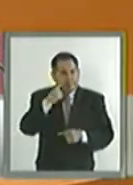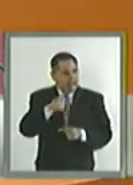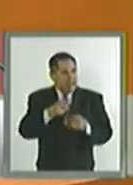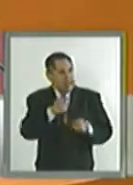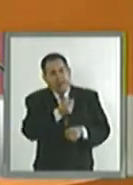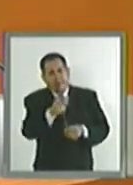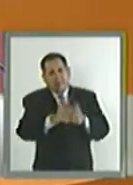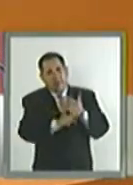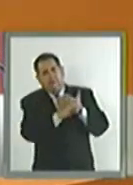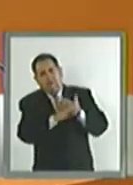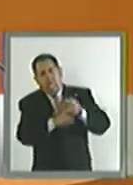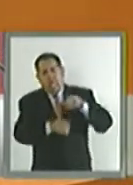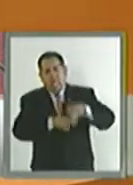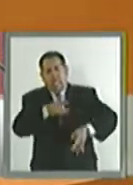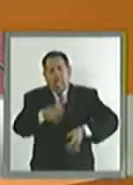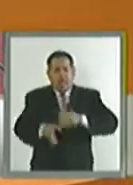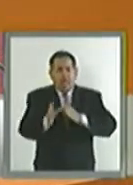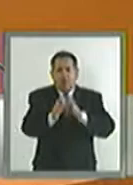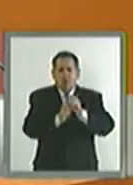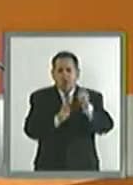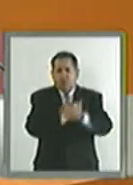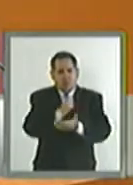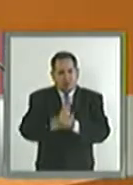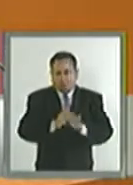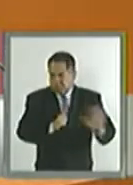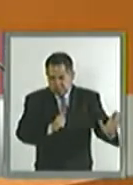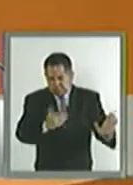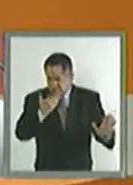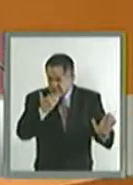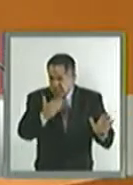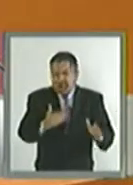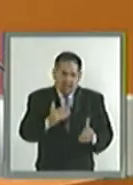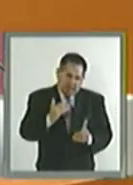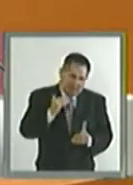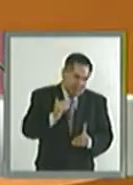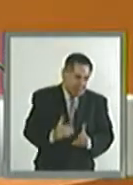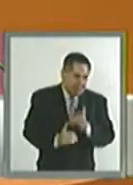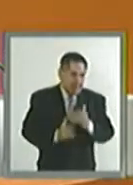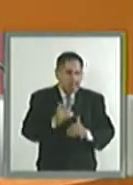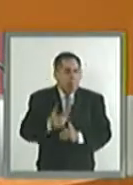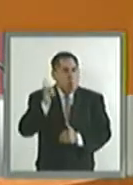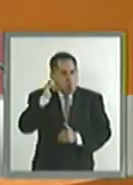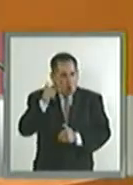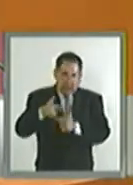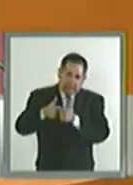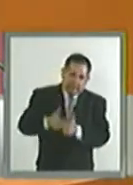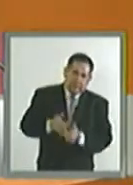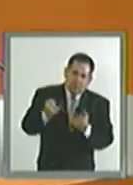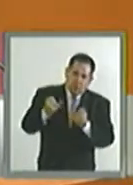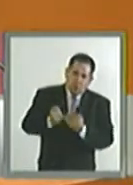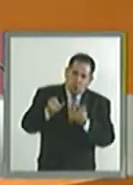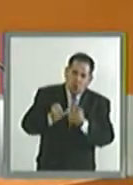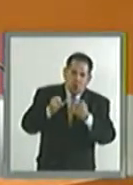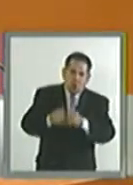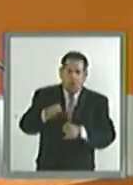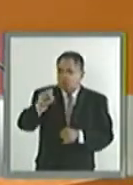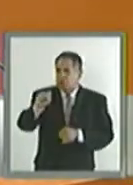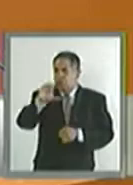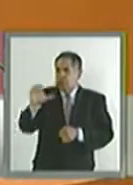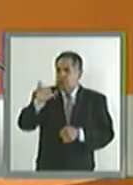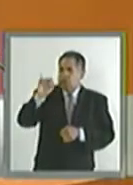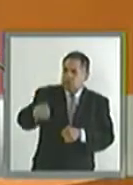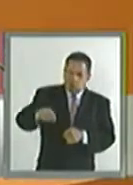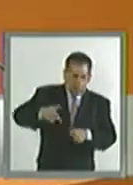ataques que se han hecho a la Constitución de la Ciudad de México. Esperemos que la Suprema Corte de Justicia continúe